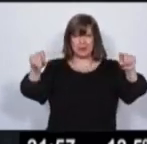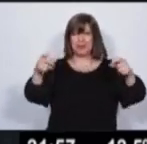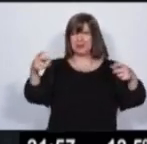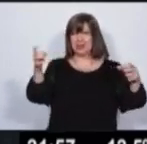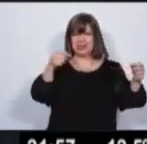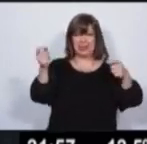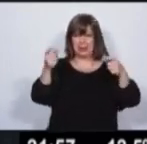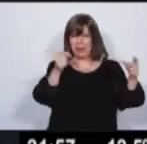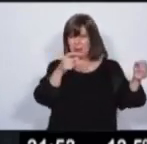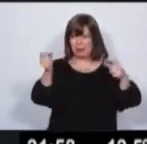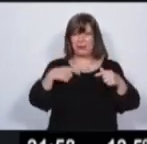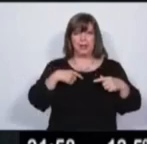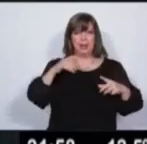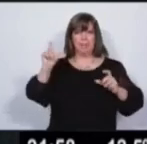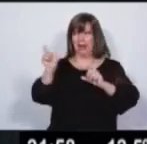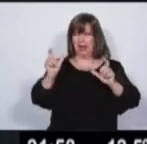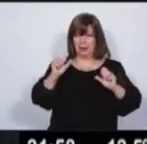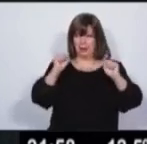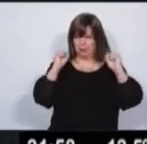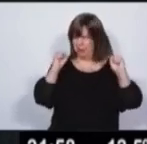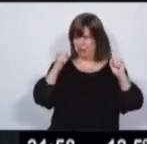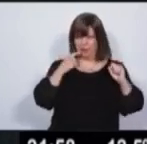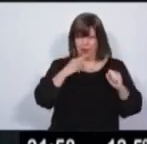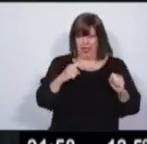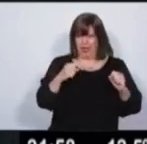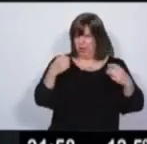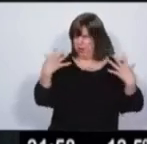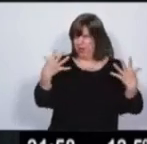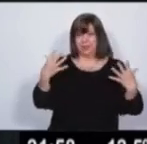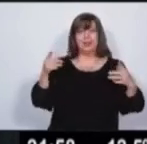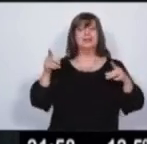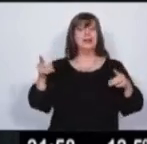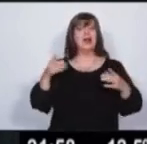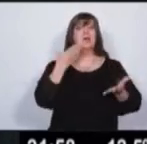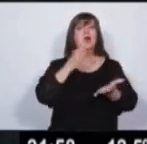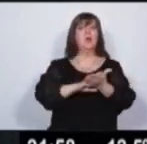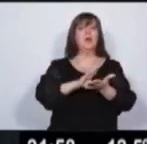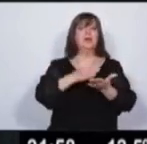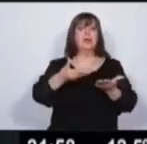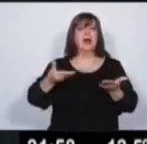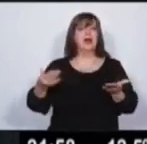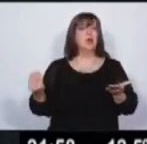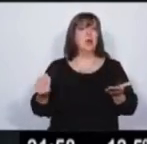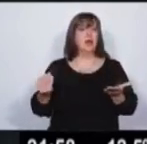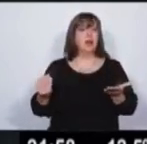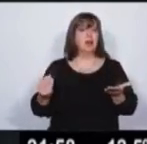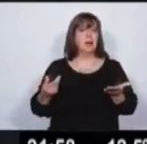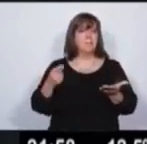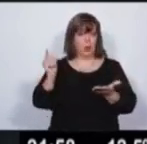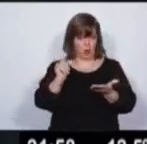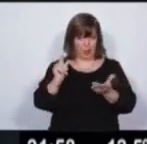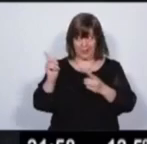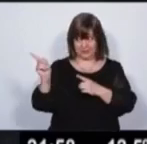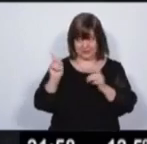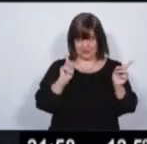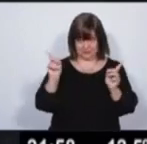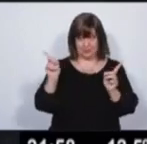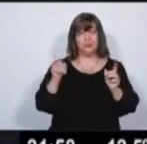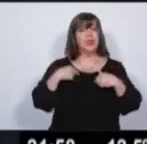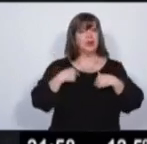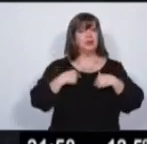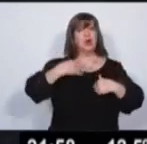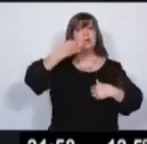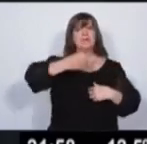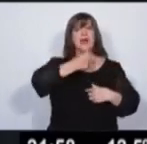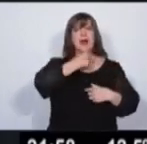exacerbadas propuestas pocas Yo quiero hacer obras de agua de eficiencia del